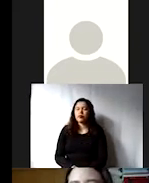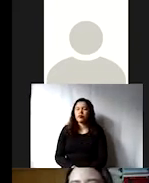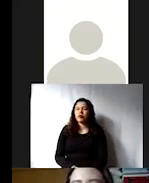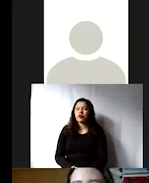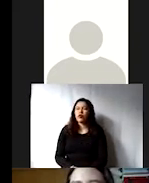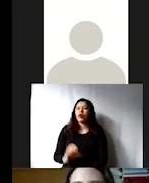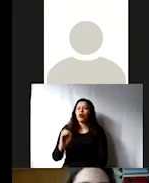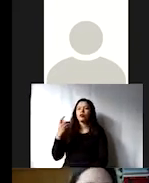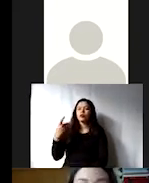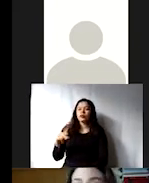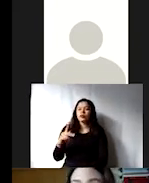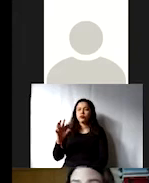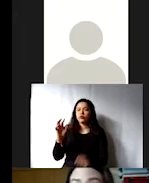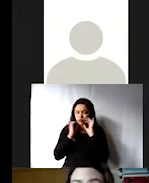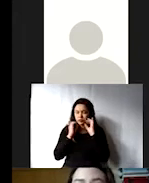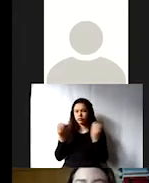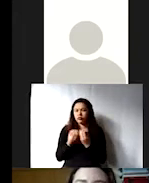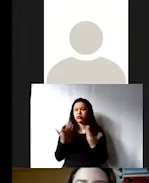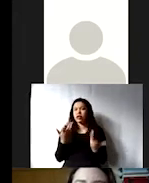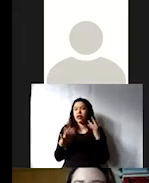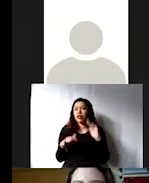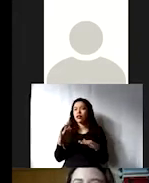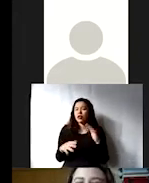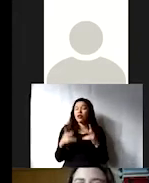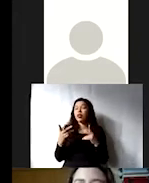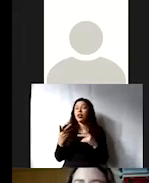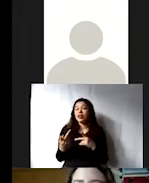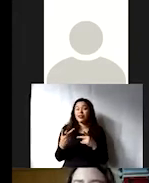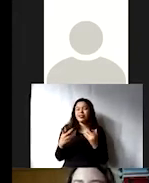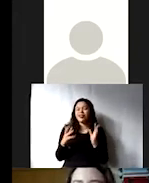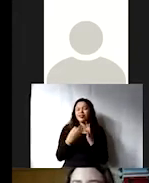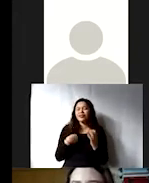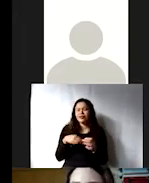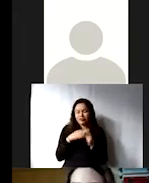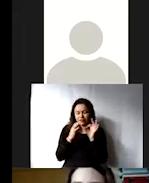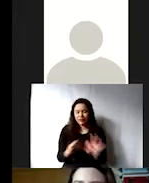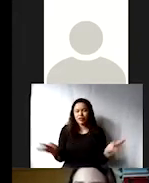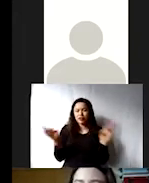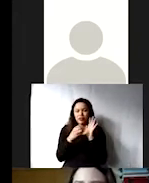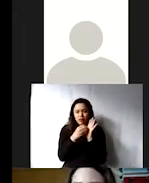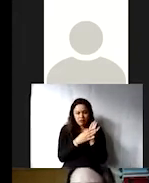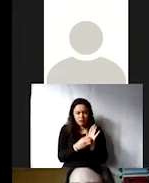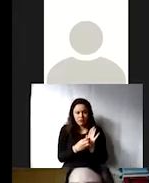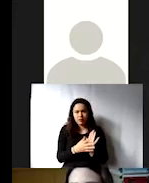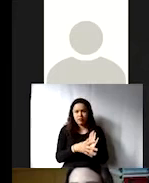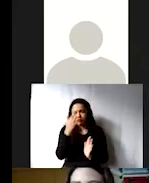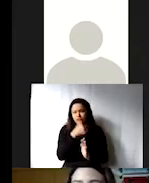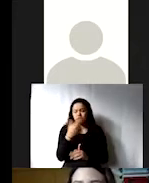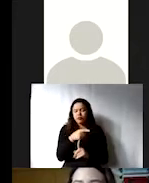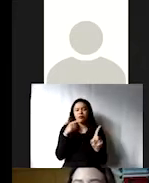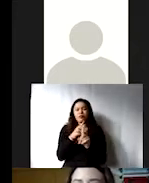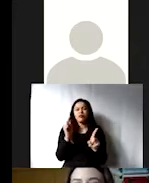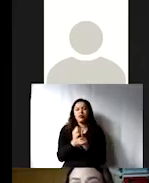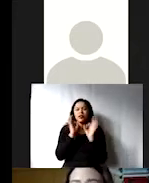su organización, ya dependiendo, por eso es súper, súper importante que miremos toda la agenda y todas sus metas de manera